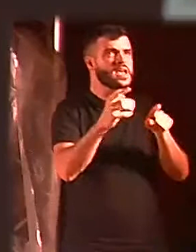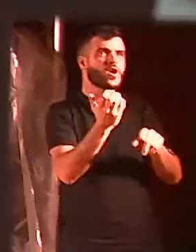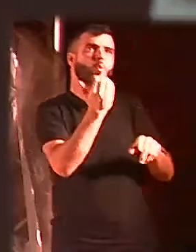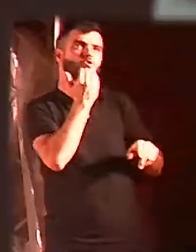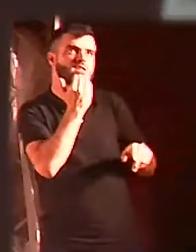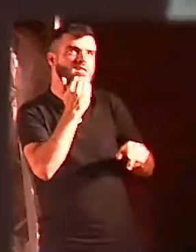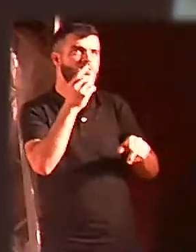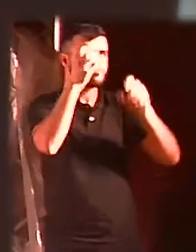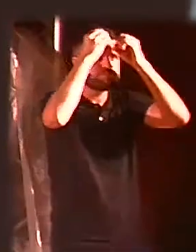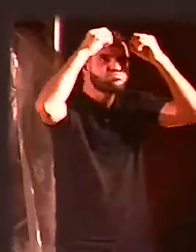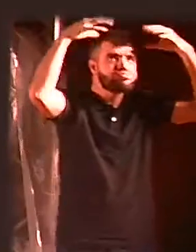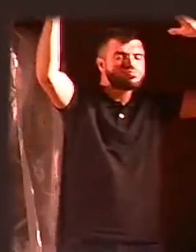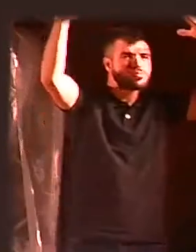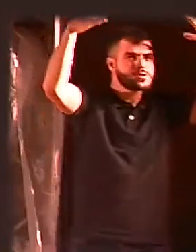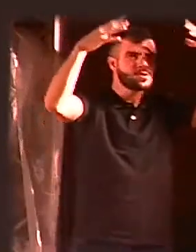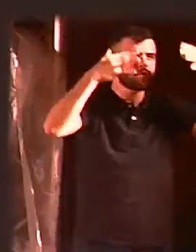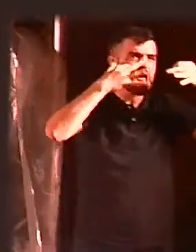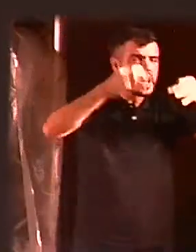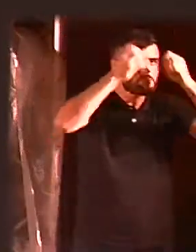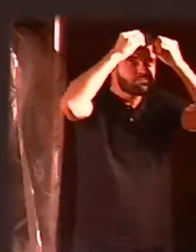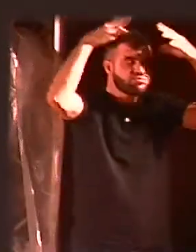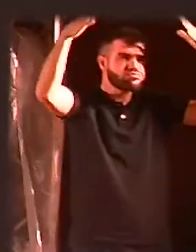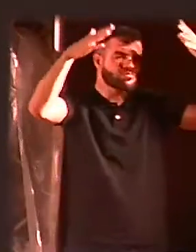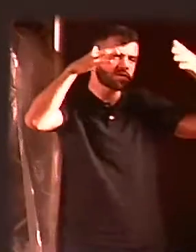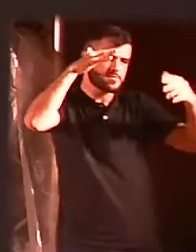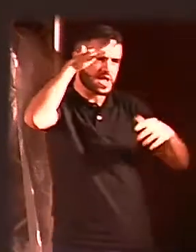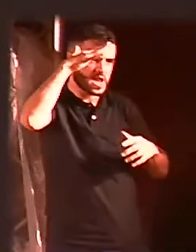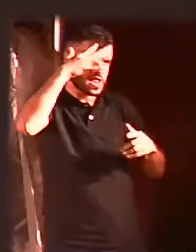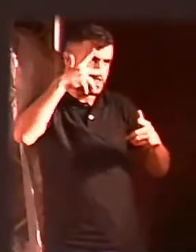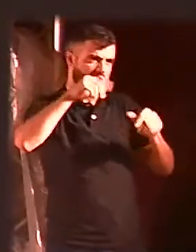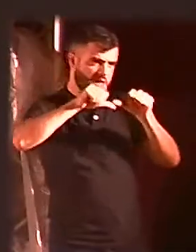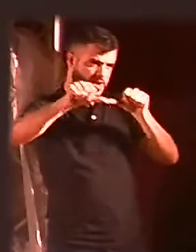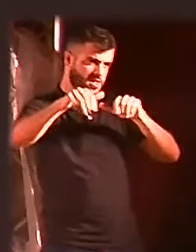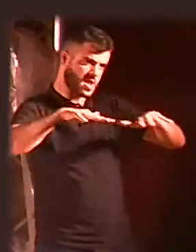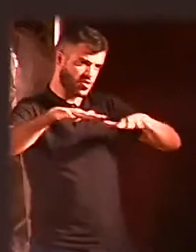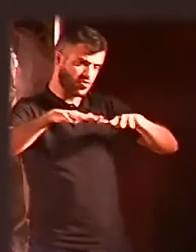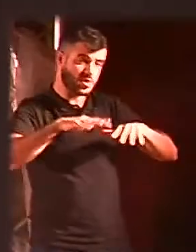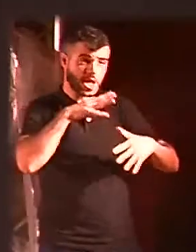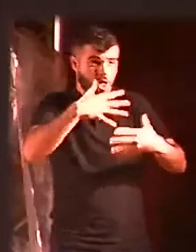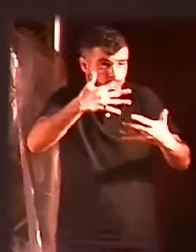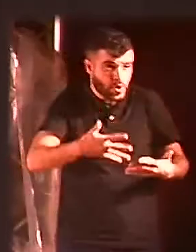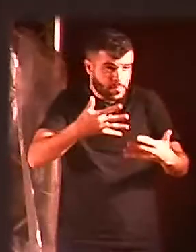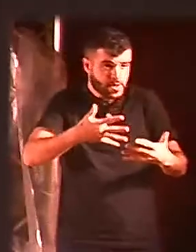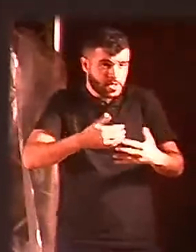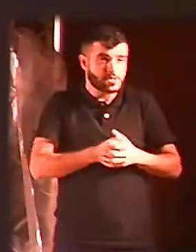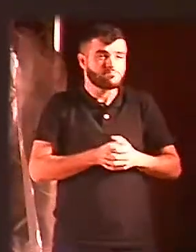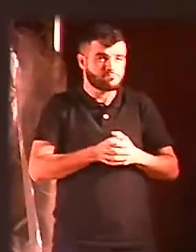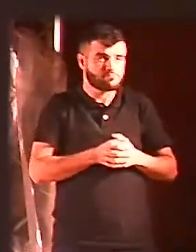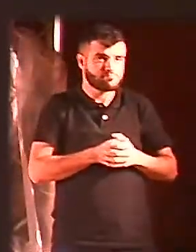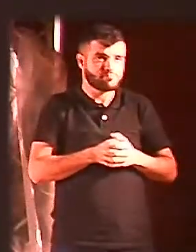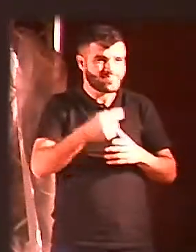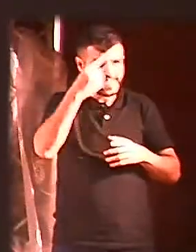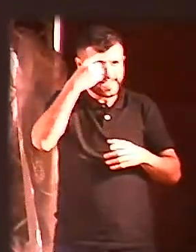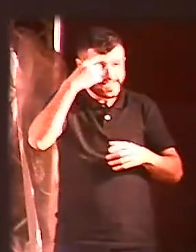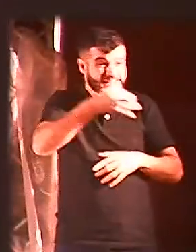una verdad, una pravda, a partir de la acción. A día de hoy, nadie ha registrado una